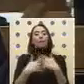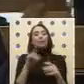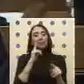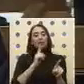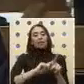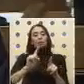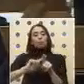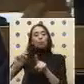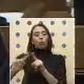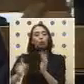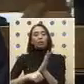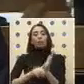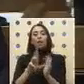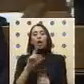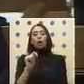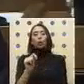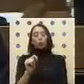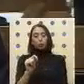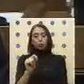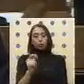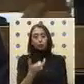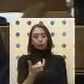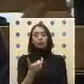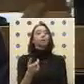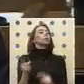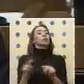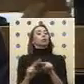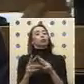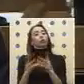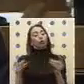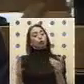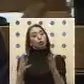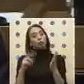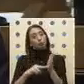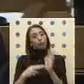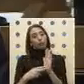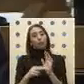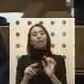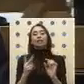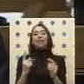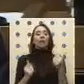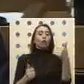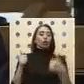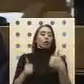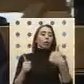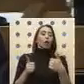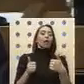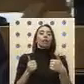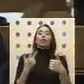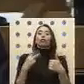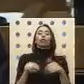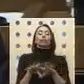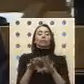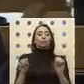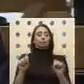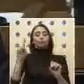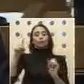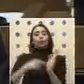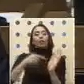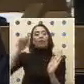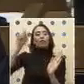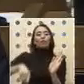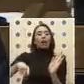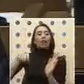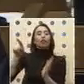esa actuación puede que solucione el problema en forma definitiva, salvo que una de las partes no quede contenta con el dictamen de la referida